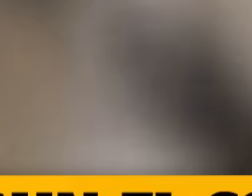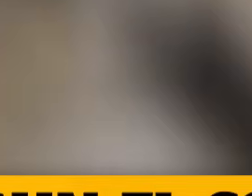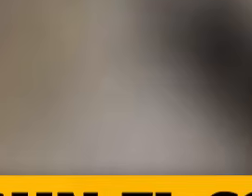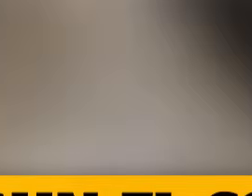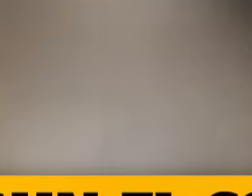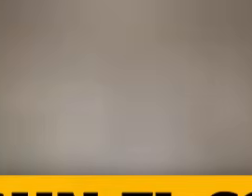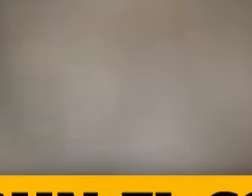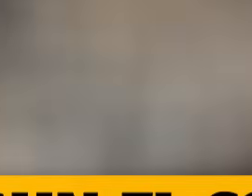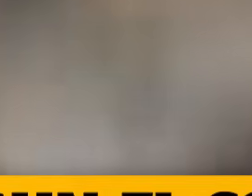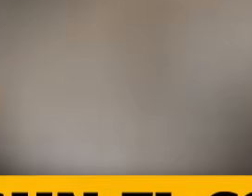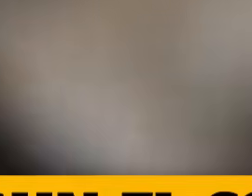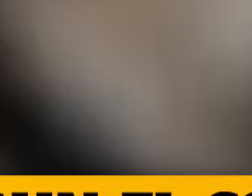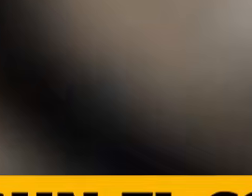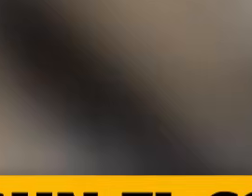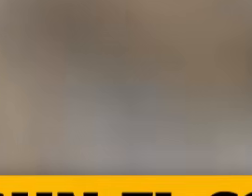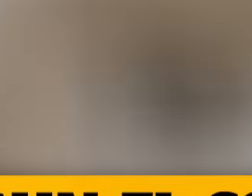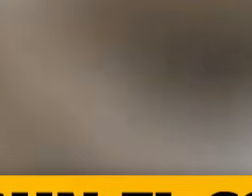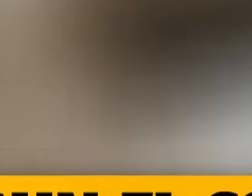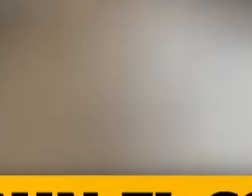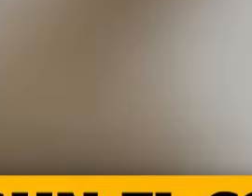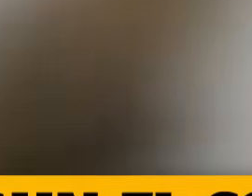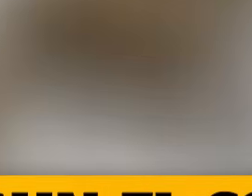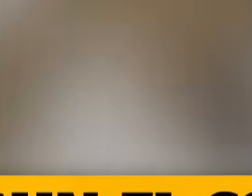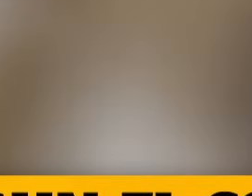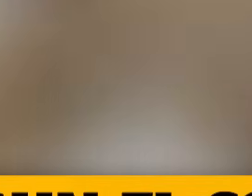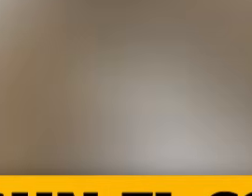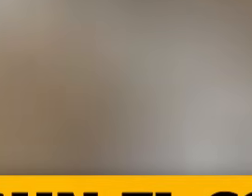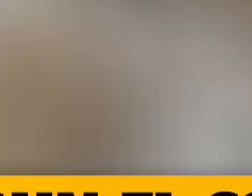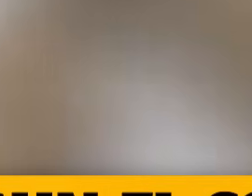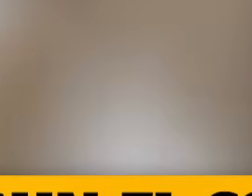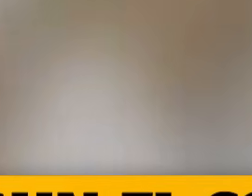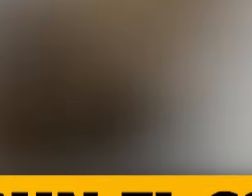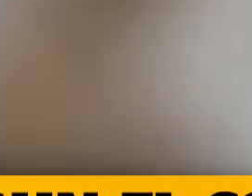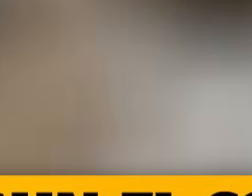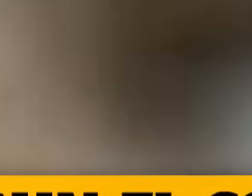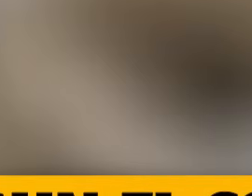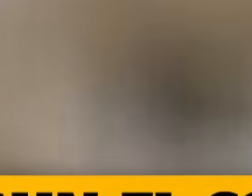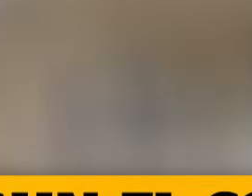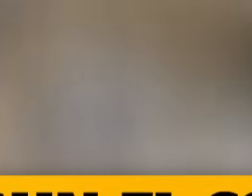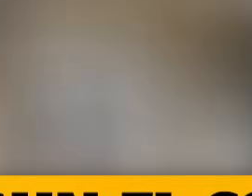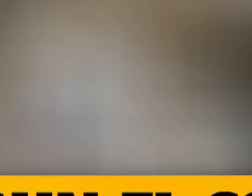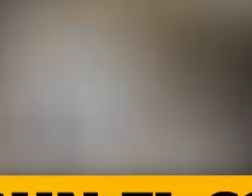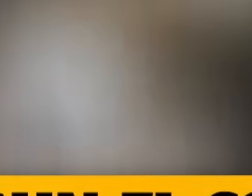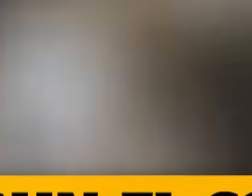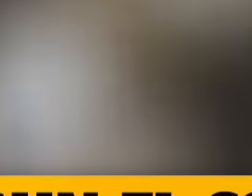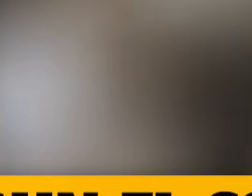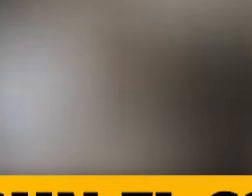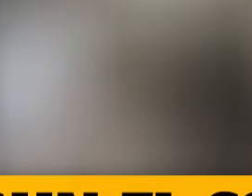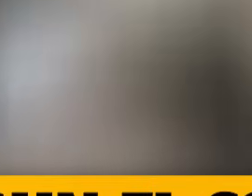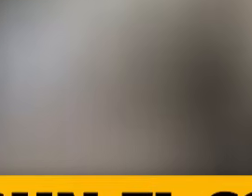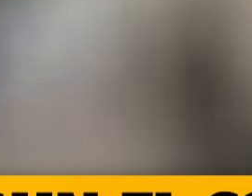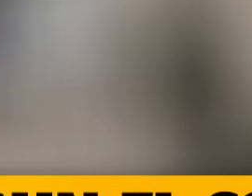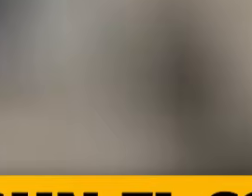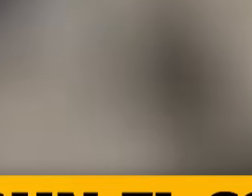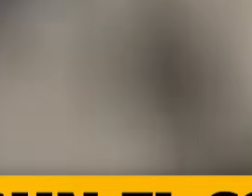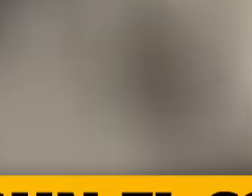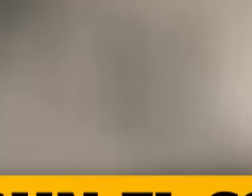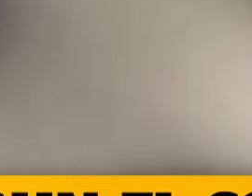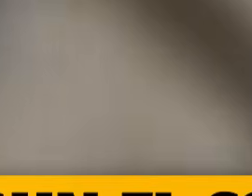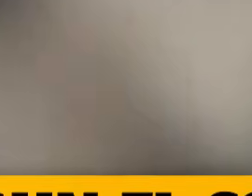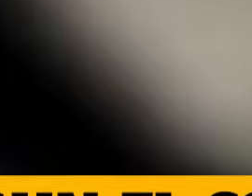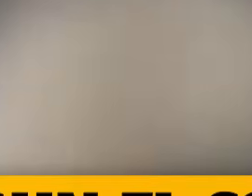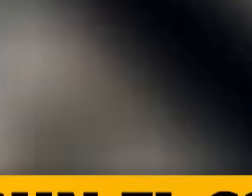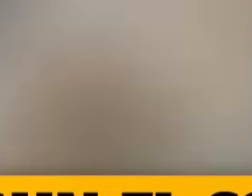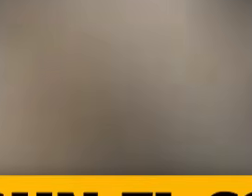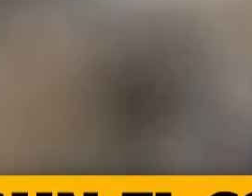problema lo pueden resolver mañana mismo y lo volverán a tapar, porque el problema está en los habitantes